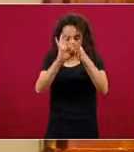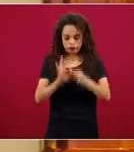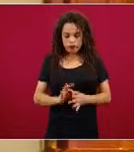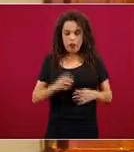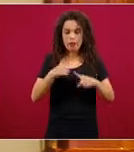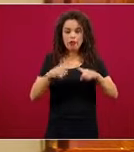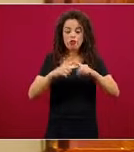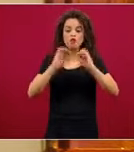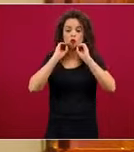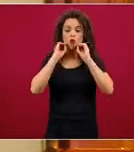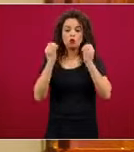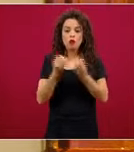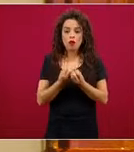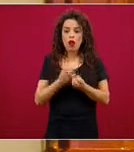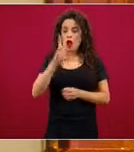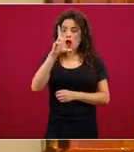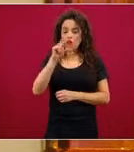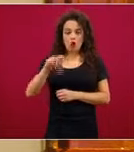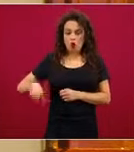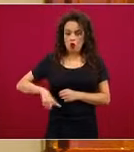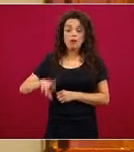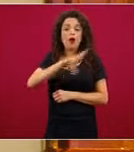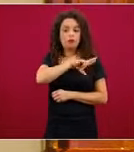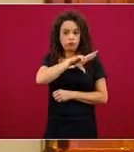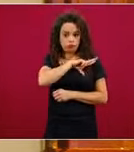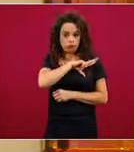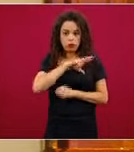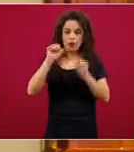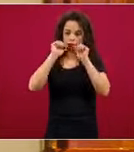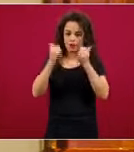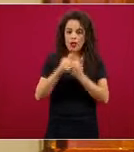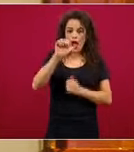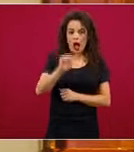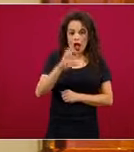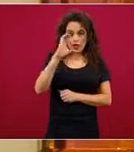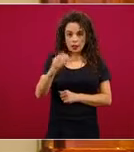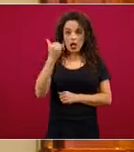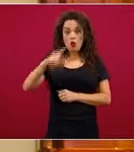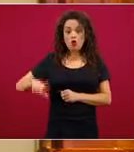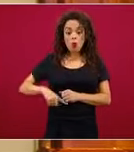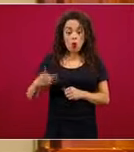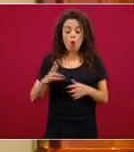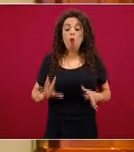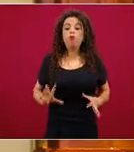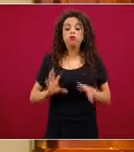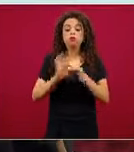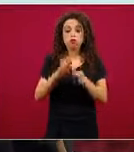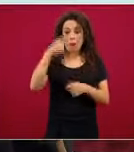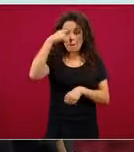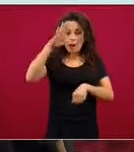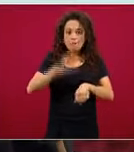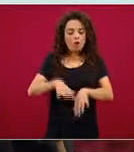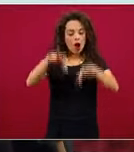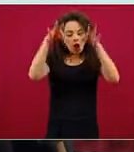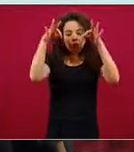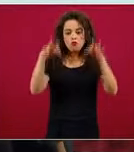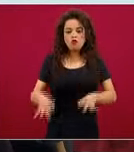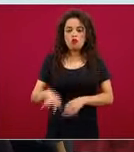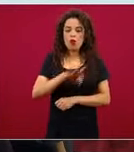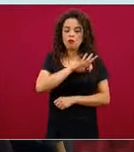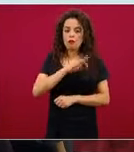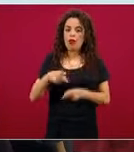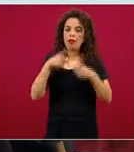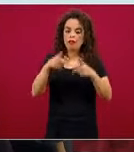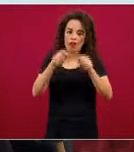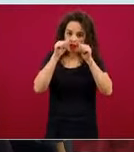organizaciones no gubernamentales de la sociedad civil y el gobierno, para trabajar de manera conjunta y ser más eficaz en la respuesta. La que